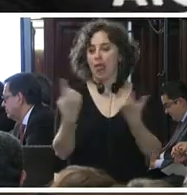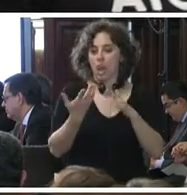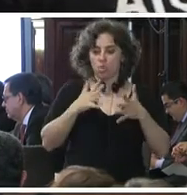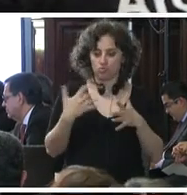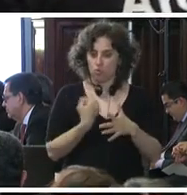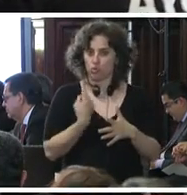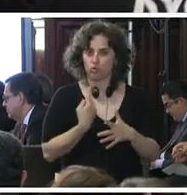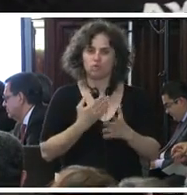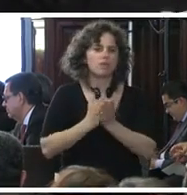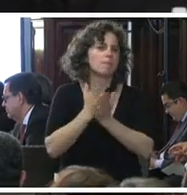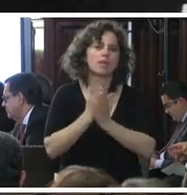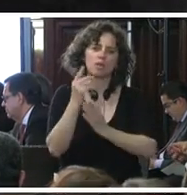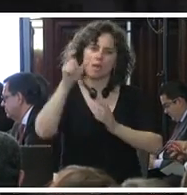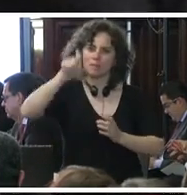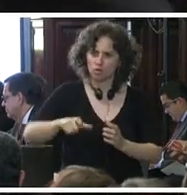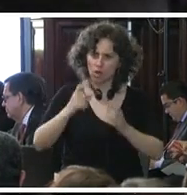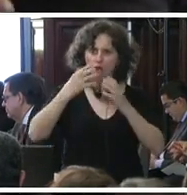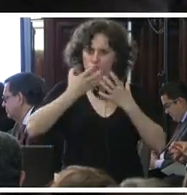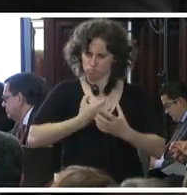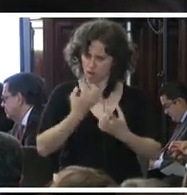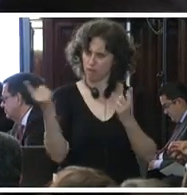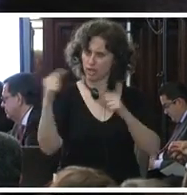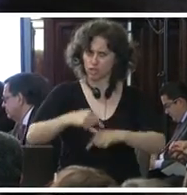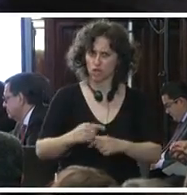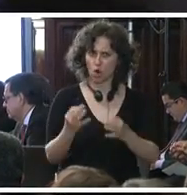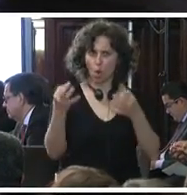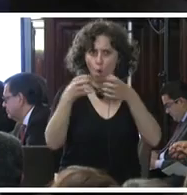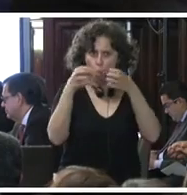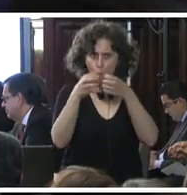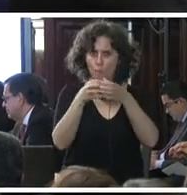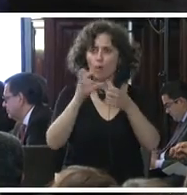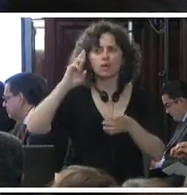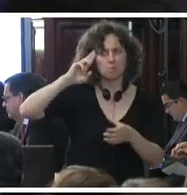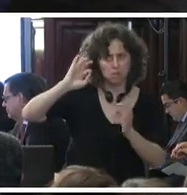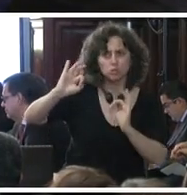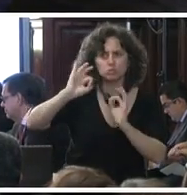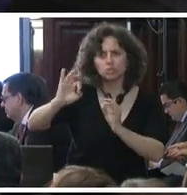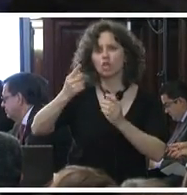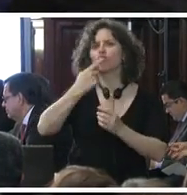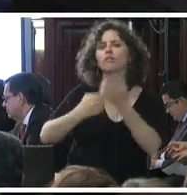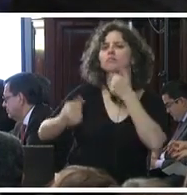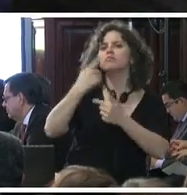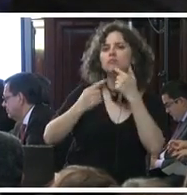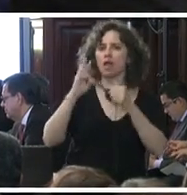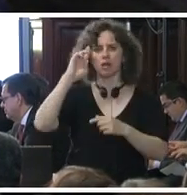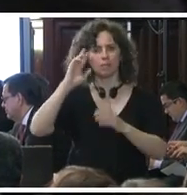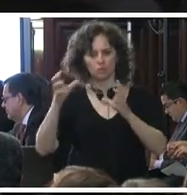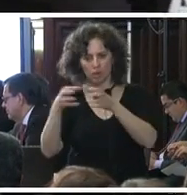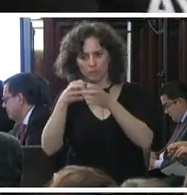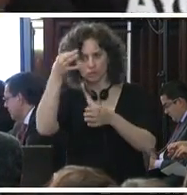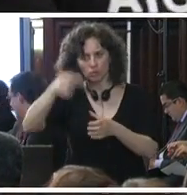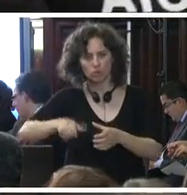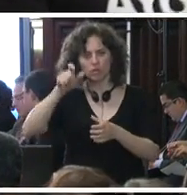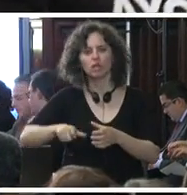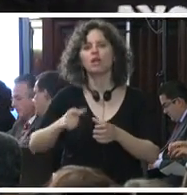nosotros ha sido siempre unas personas serias desde que llegó el grupo de expertos verdad mis respetos para esos señores verdad